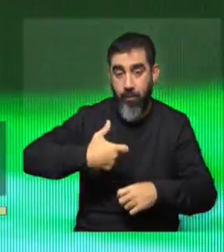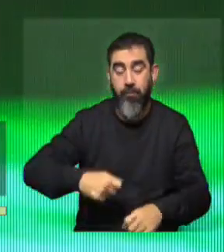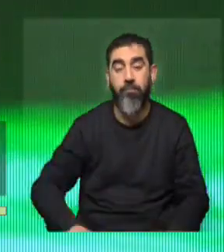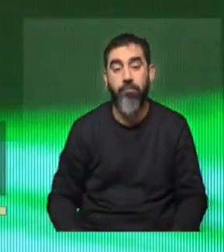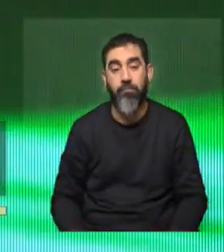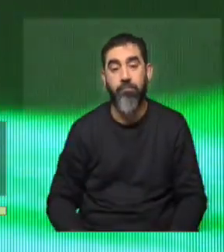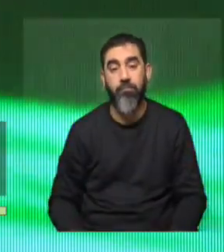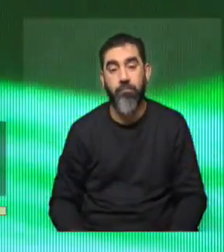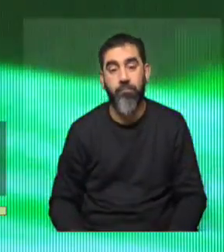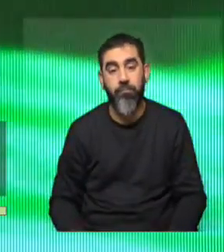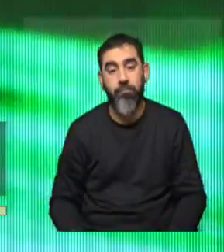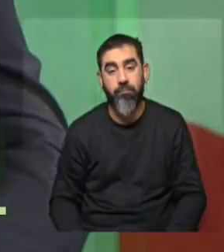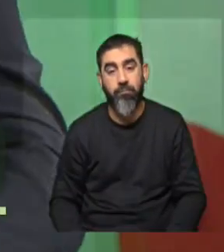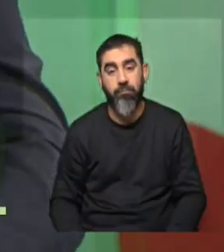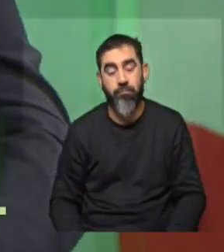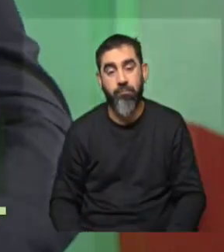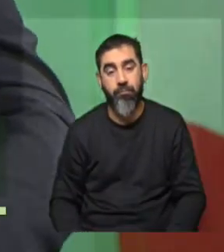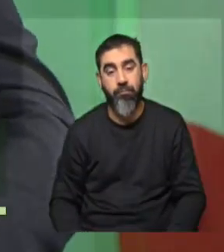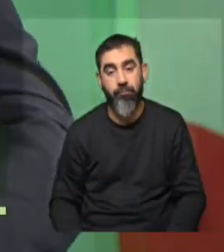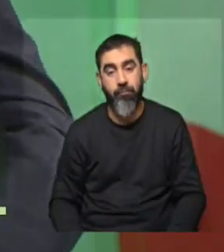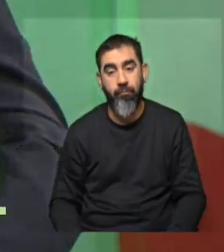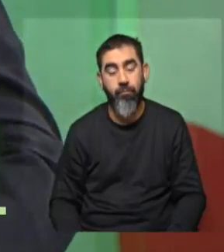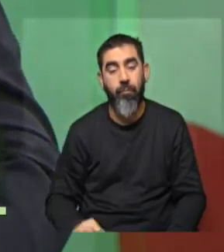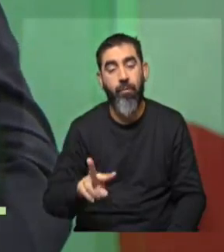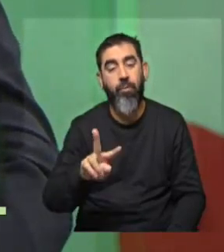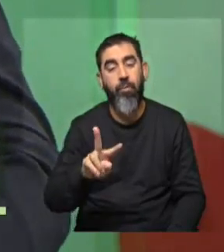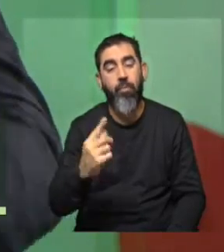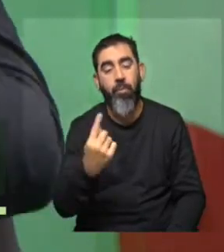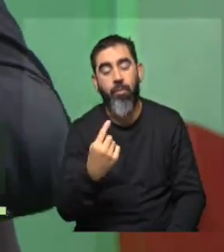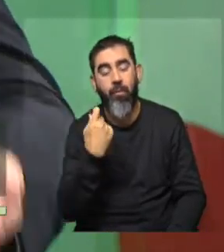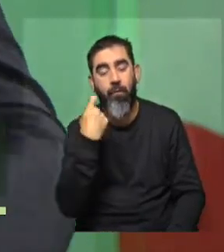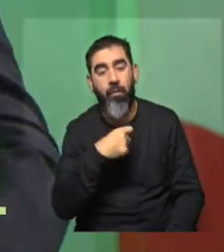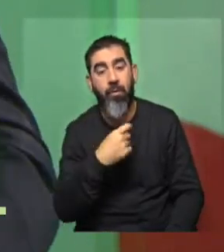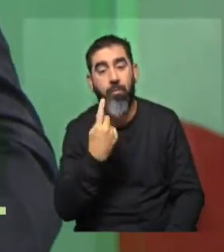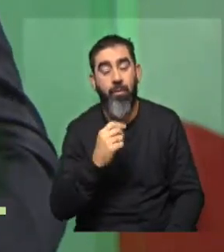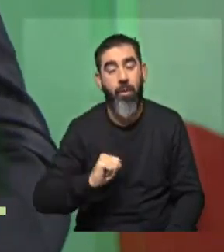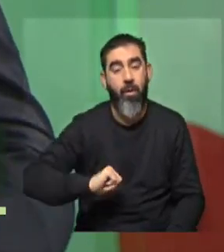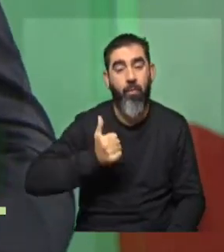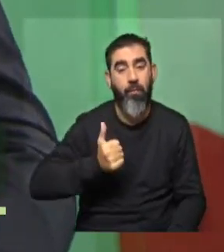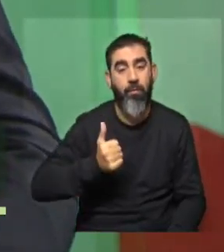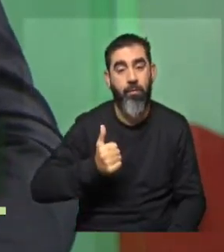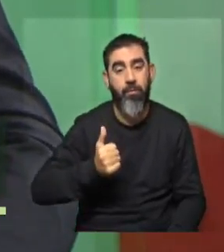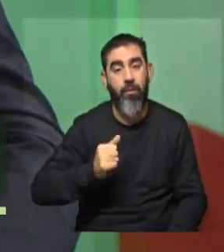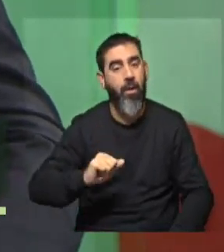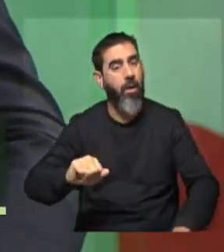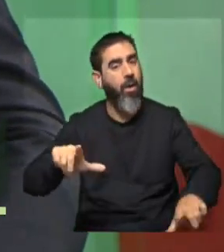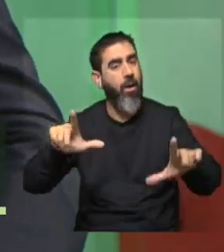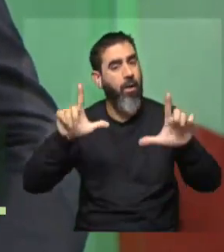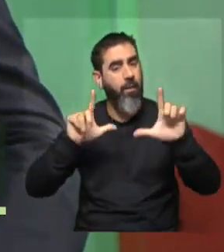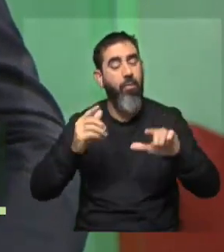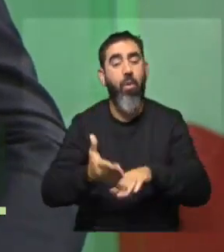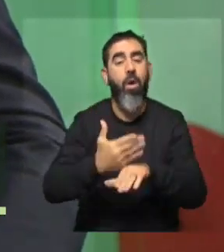que se investigue todo lo que quieran está muy bien billar nos quedan dos minutos pero ya que estamos aprovechando ahora usted fue